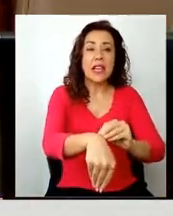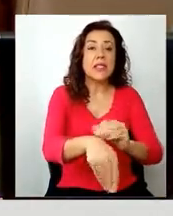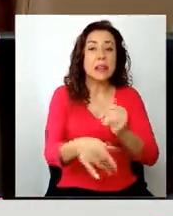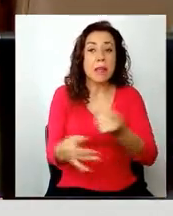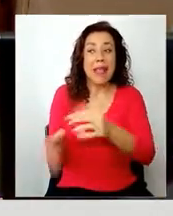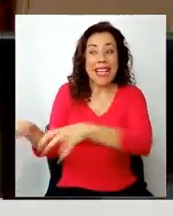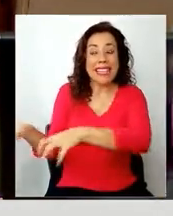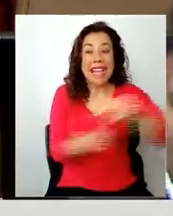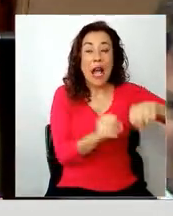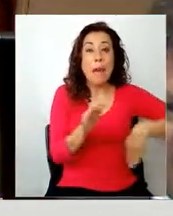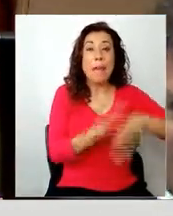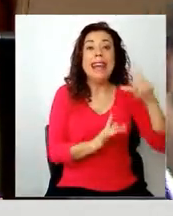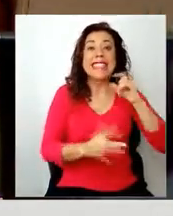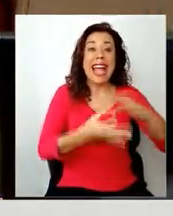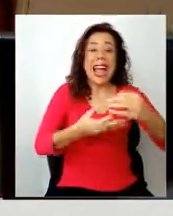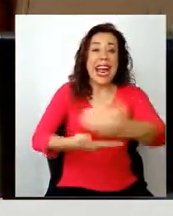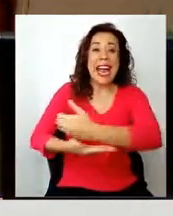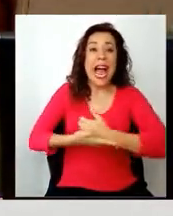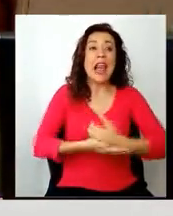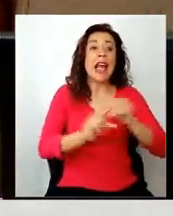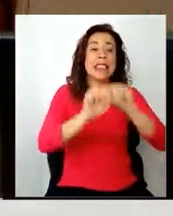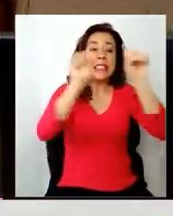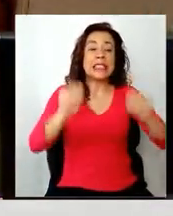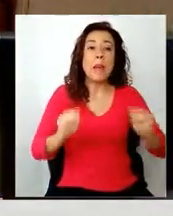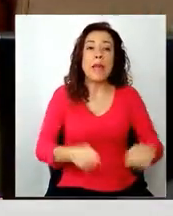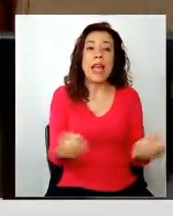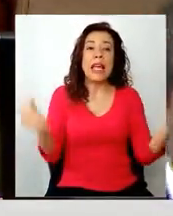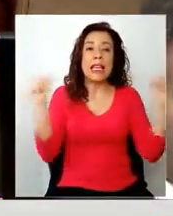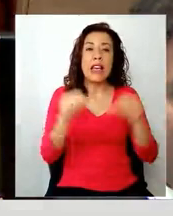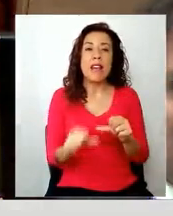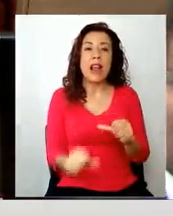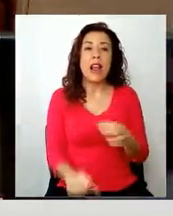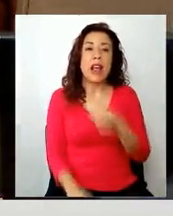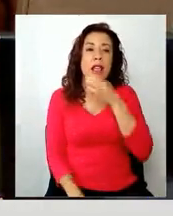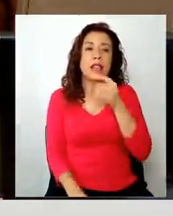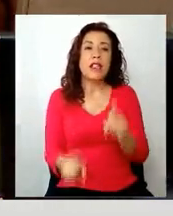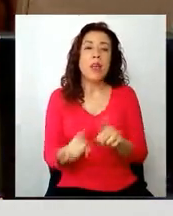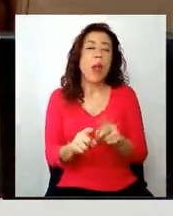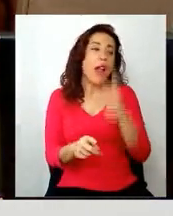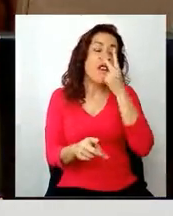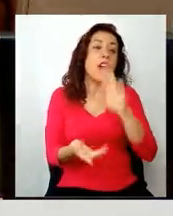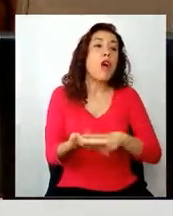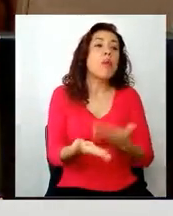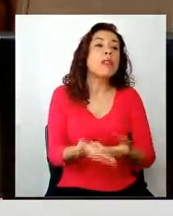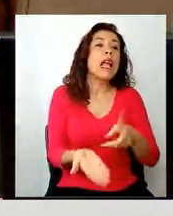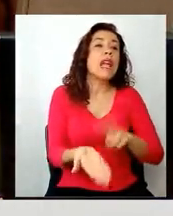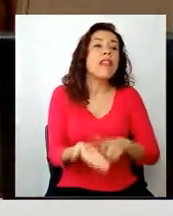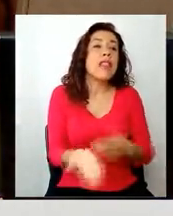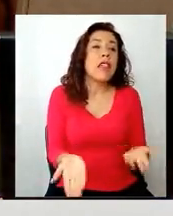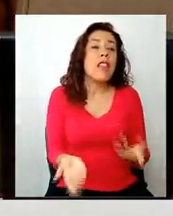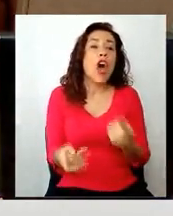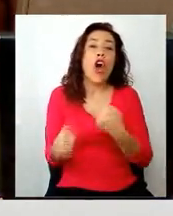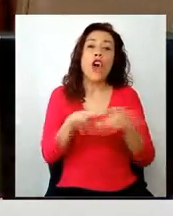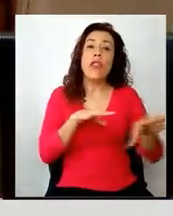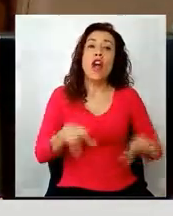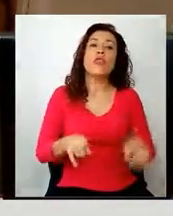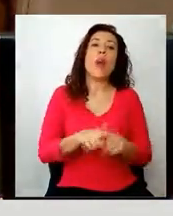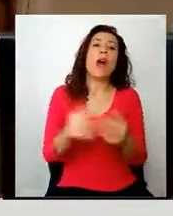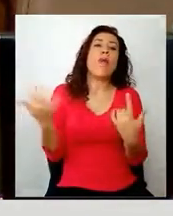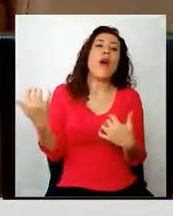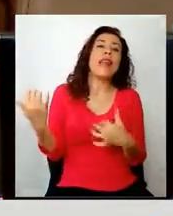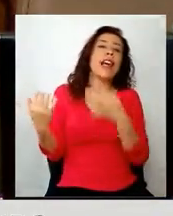de la que entra al sistema puede quebrar los llamaría un poco a un baño de realidad y a entender que otra cosa es con guitarra como dice su